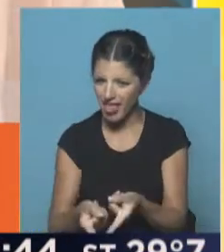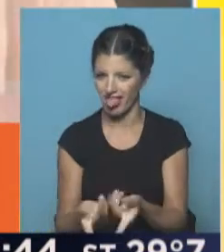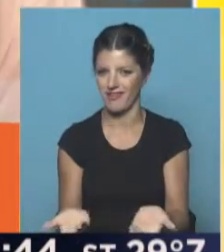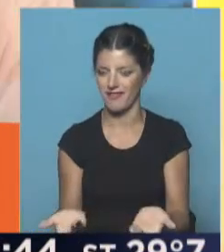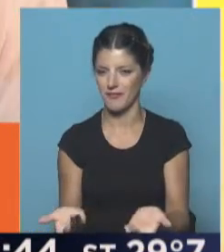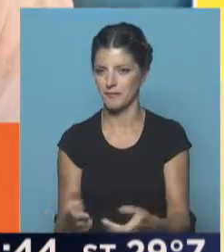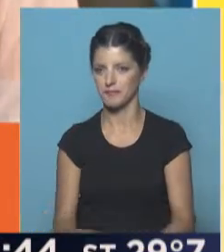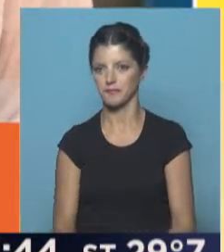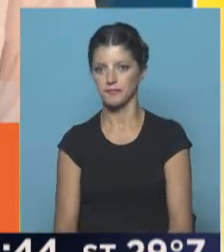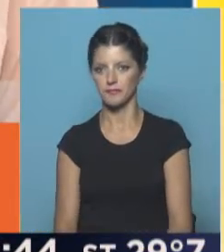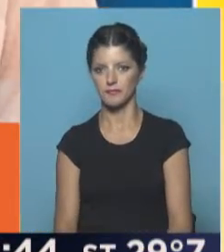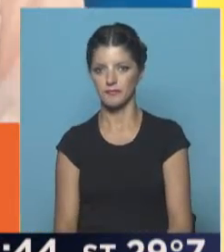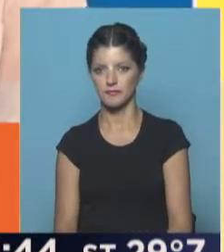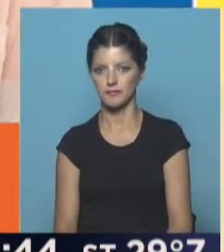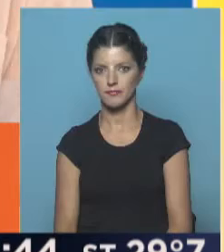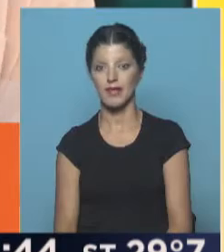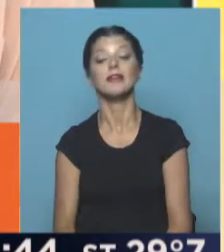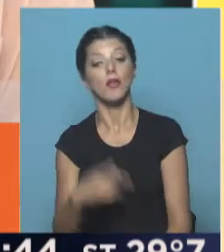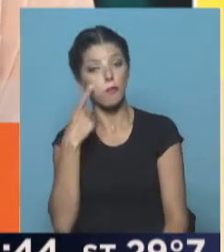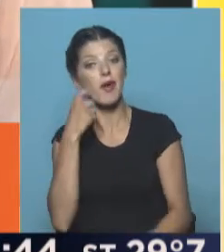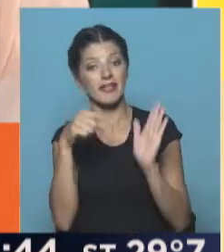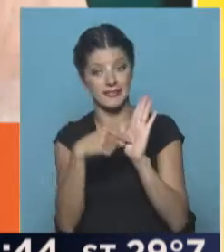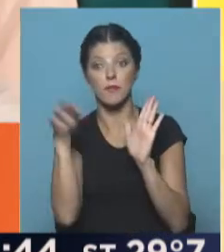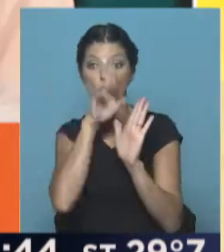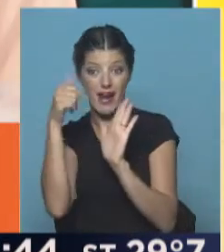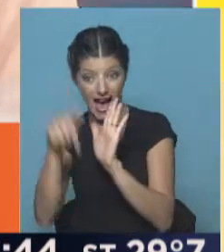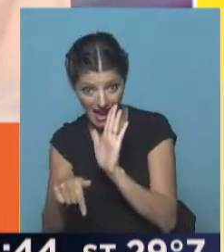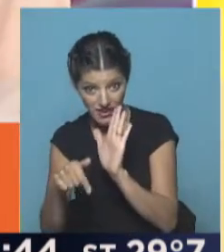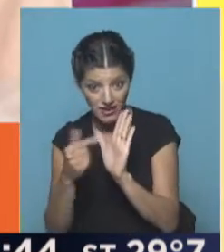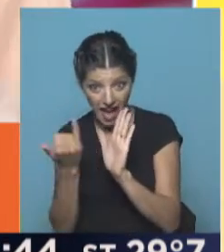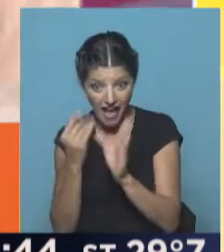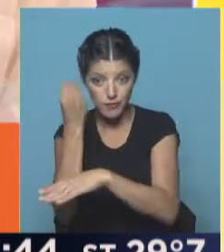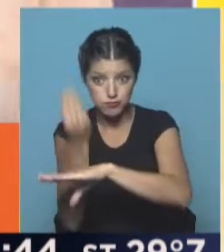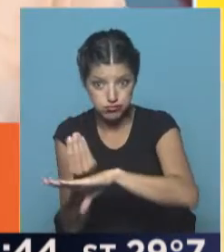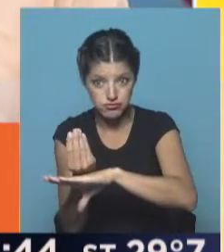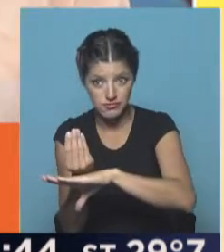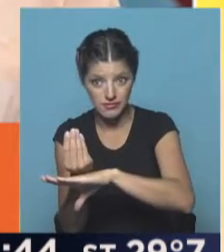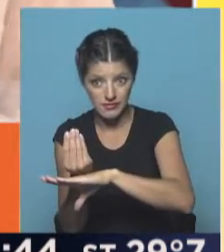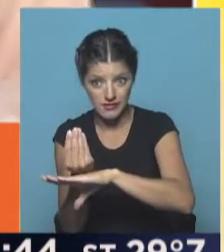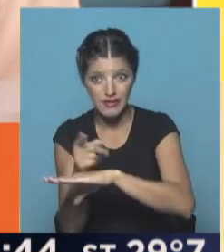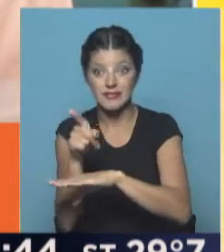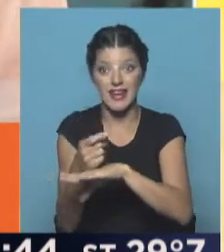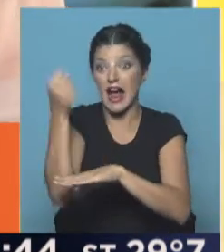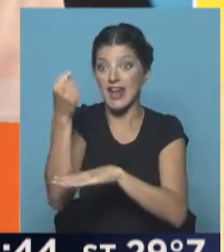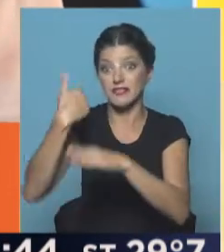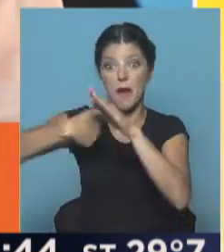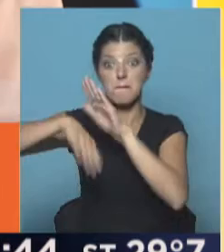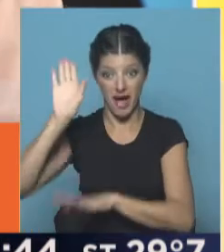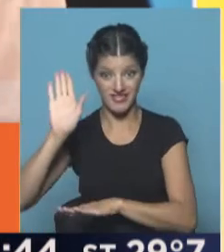poder. Y está demostrado que cuando hay mujeres en esos lugares, se gana más, no solo se pierde menos, sino que se puede ganar